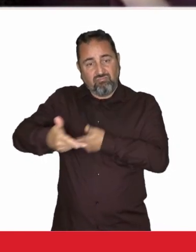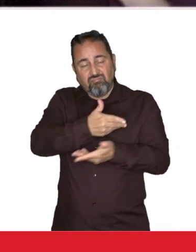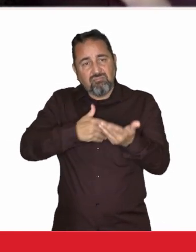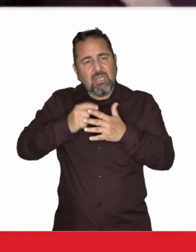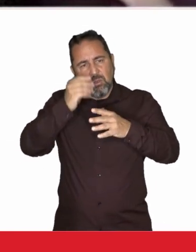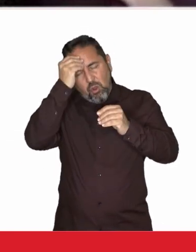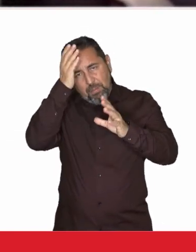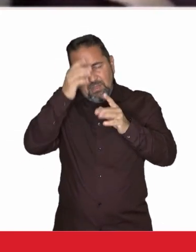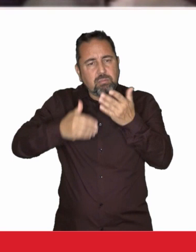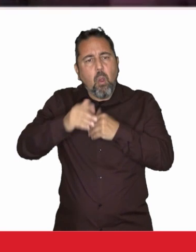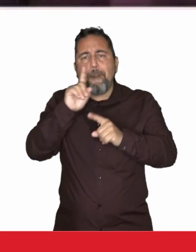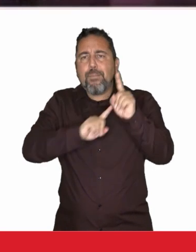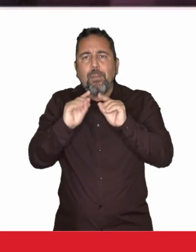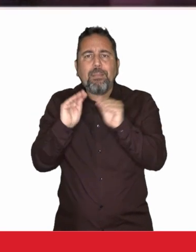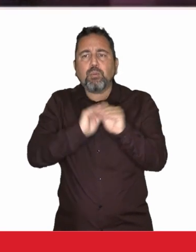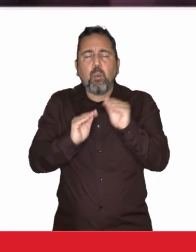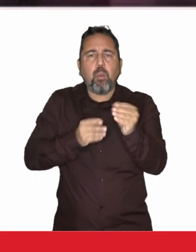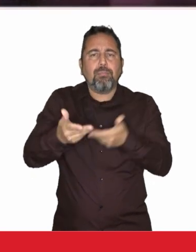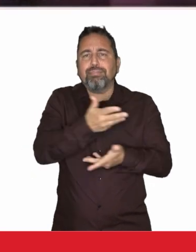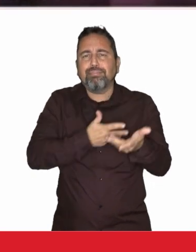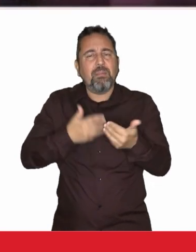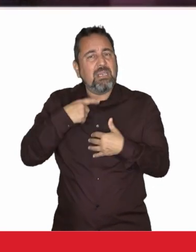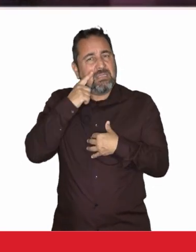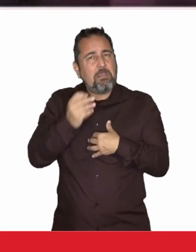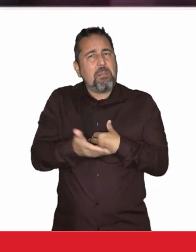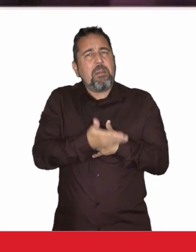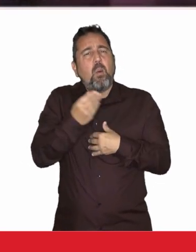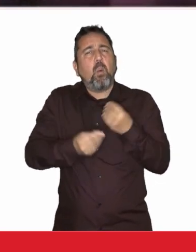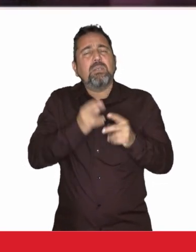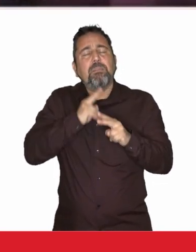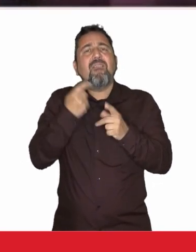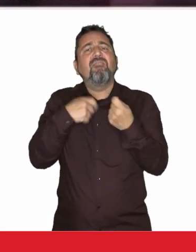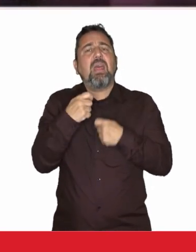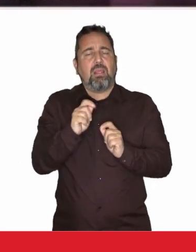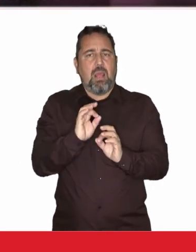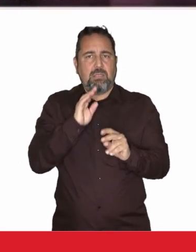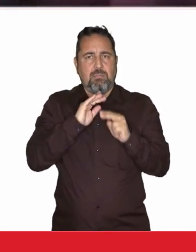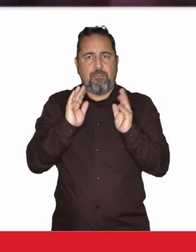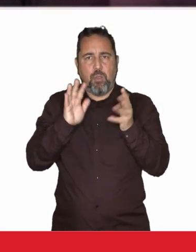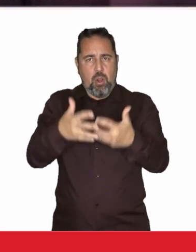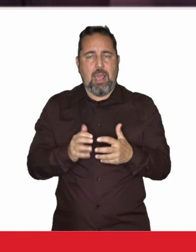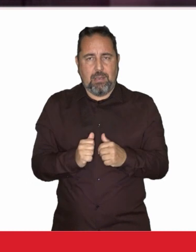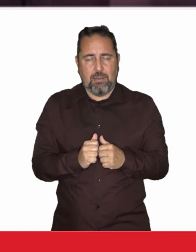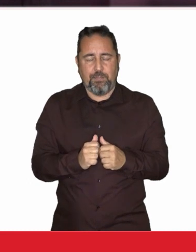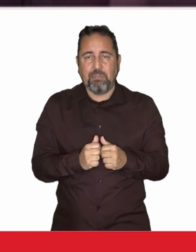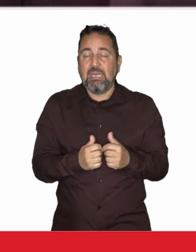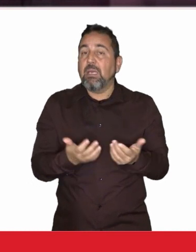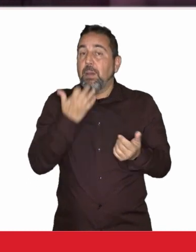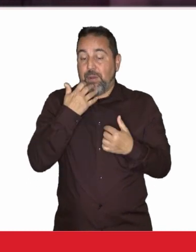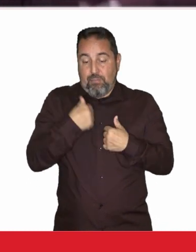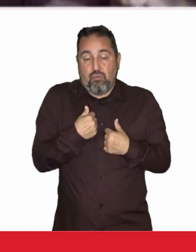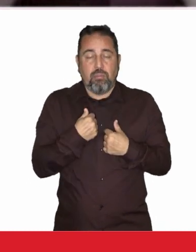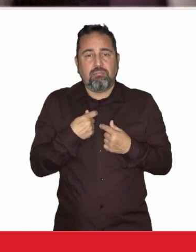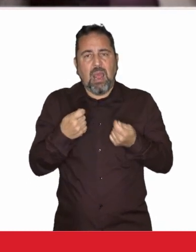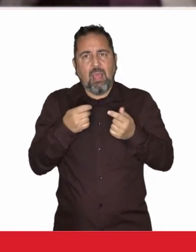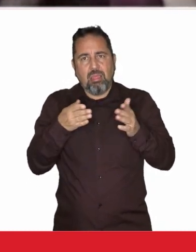conocimientos y solucionan problemas. Esto, por ejemplo, cada vez es más útil, es cada vez más visto, sobre todo en la venta online, ¿sí? En la que